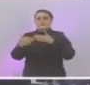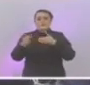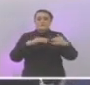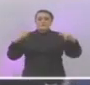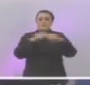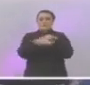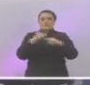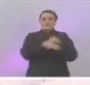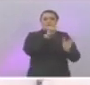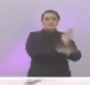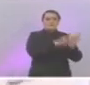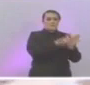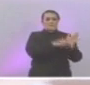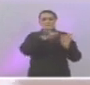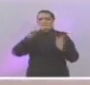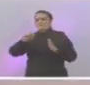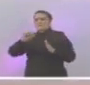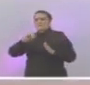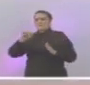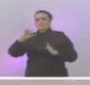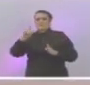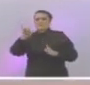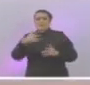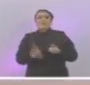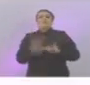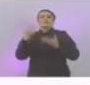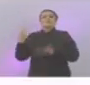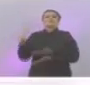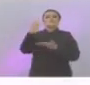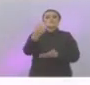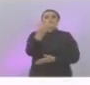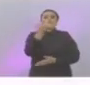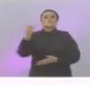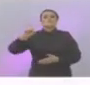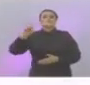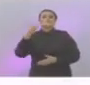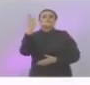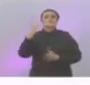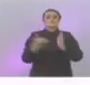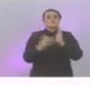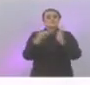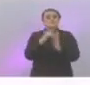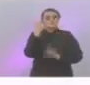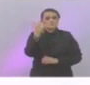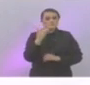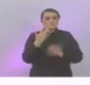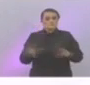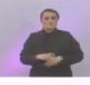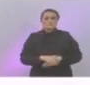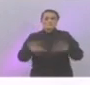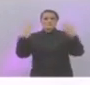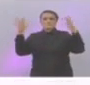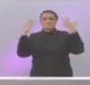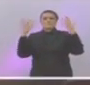de la carretera Ciudad Valles-Tamazunchale, en la cual ya se han invertido 463 millones de pesos.